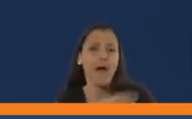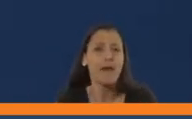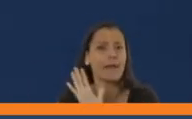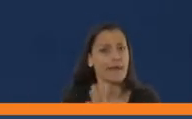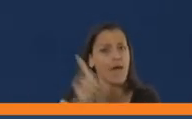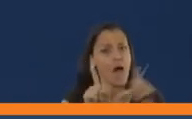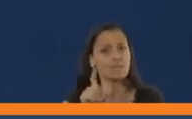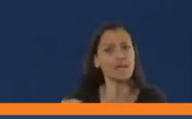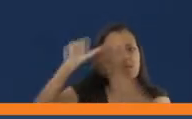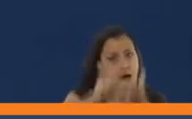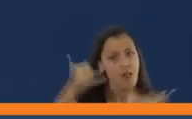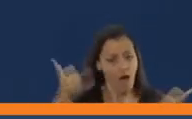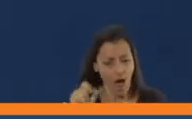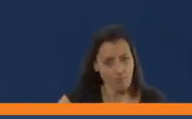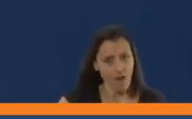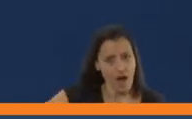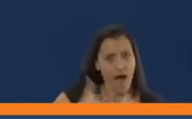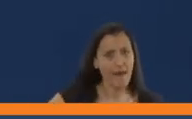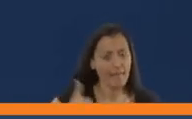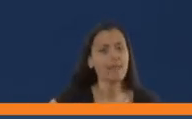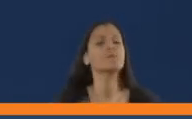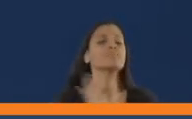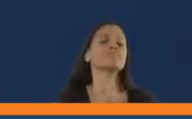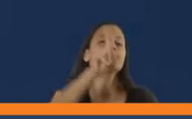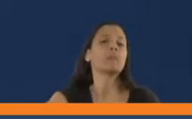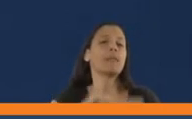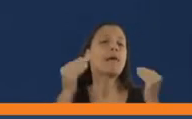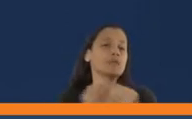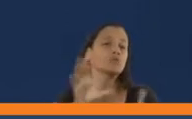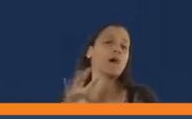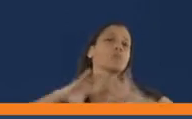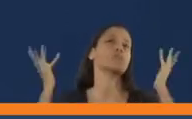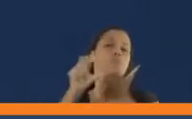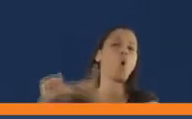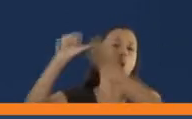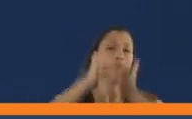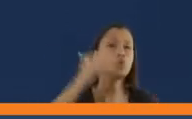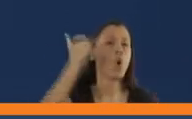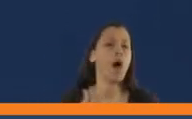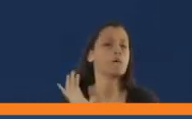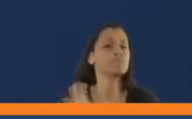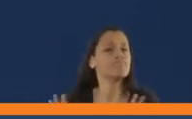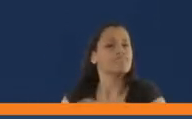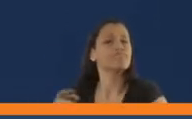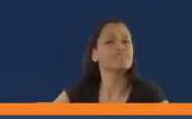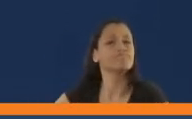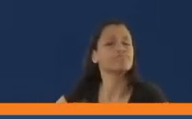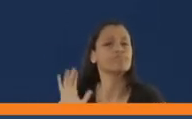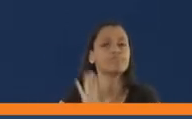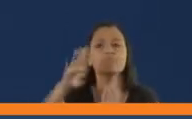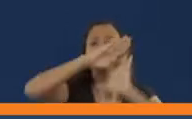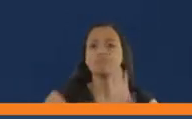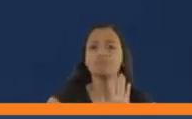mundo la respuesta se encuentra en el orden global el mundo central ha fijado reglas financieras